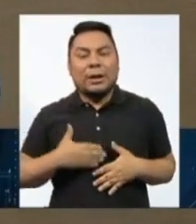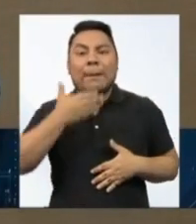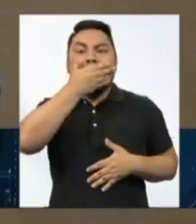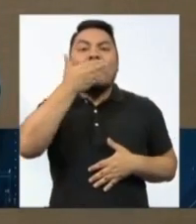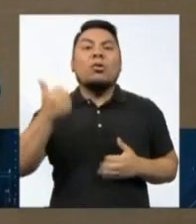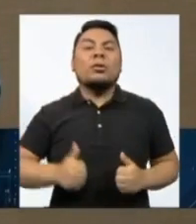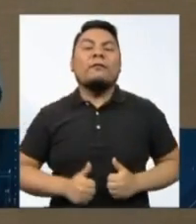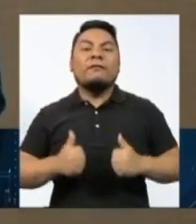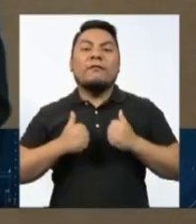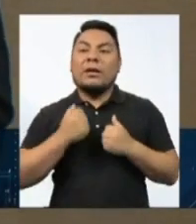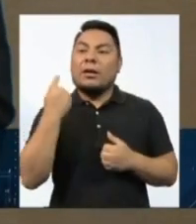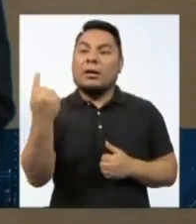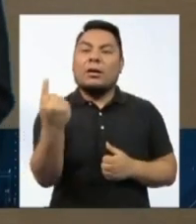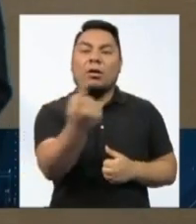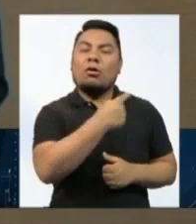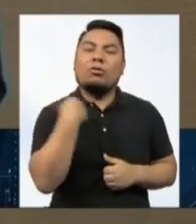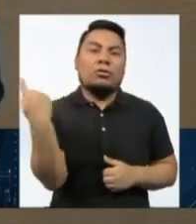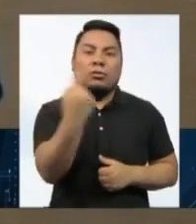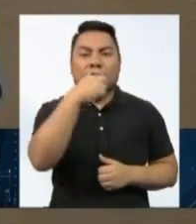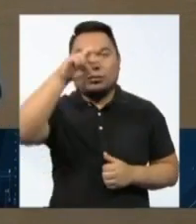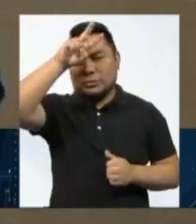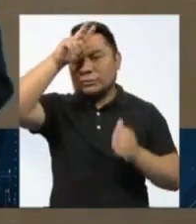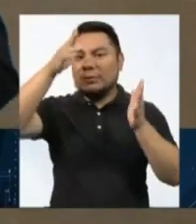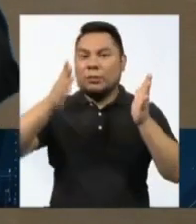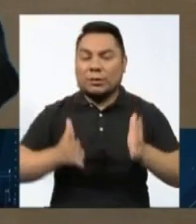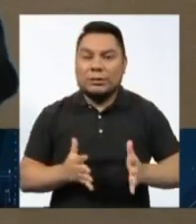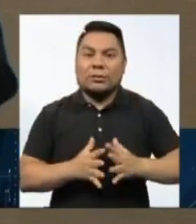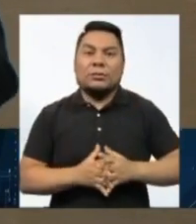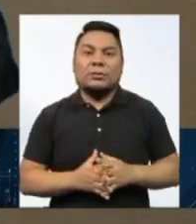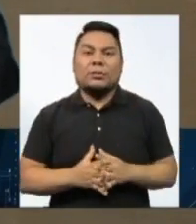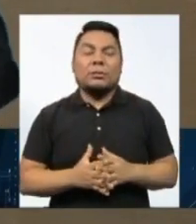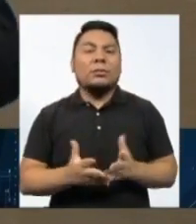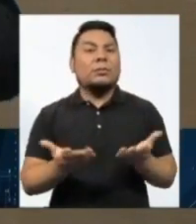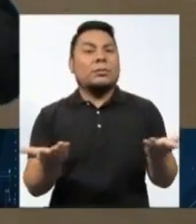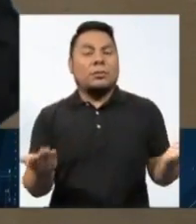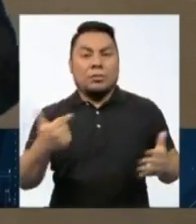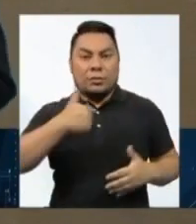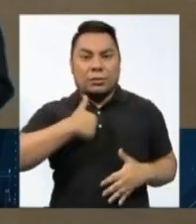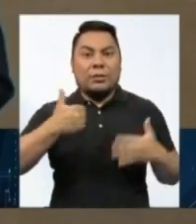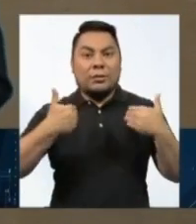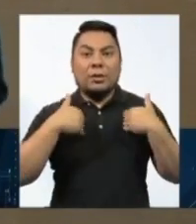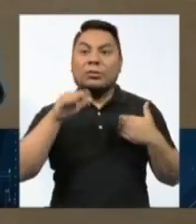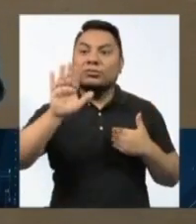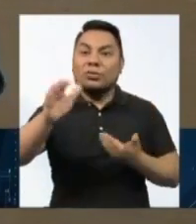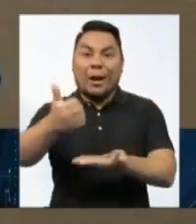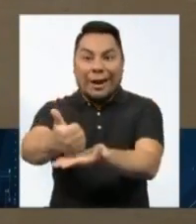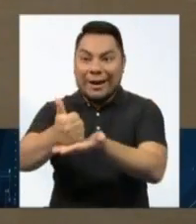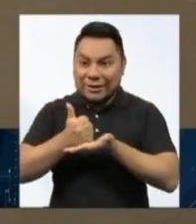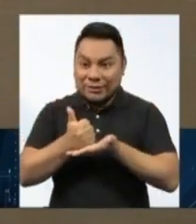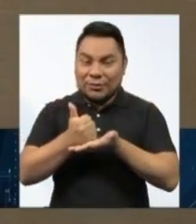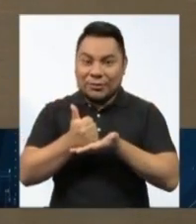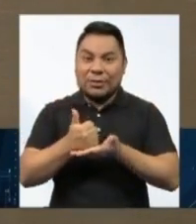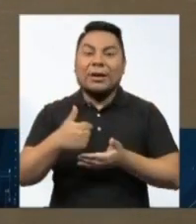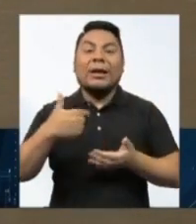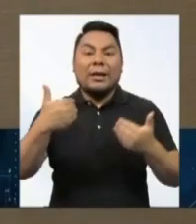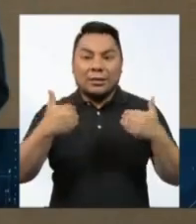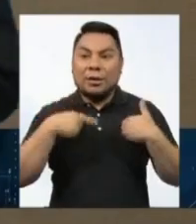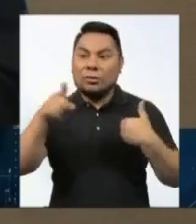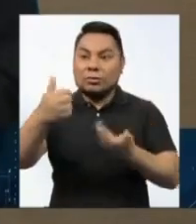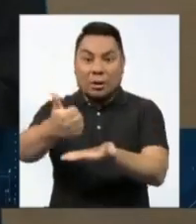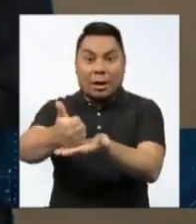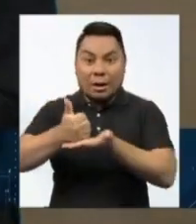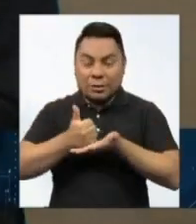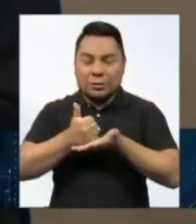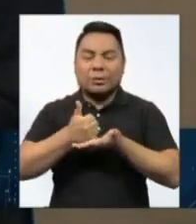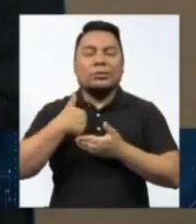de vida de todos los peruanos. Si yo tengo su ayuda, si tengo su colaboración,